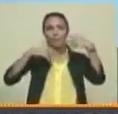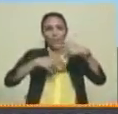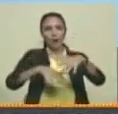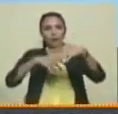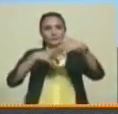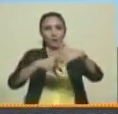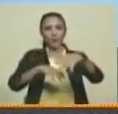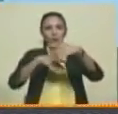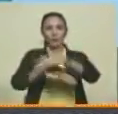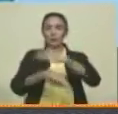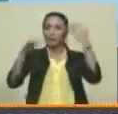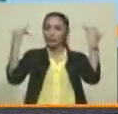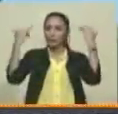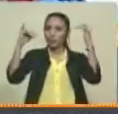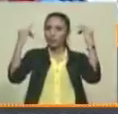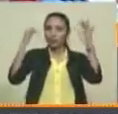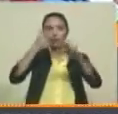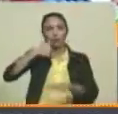y fiesta popular.